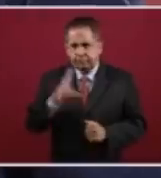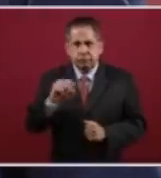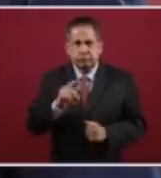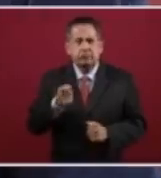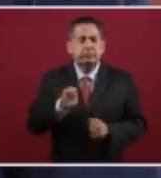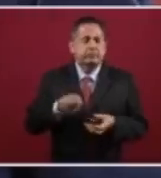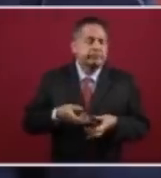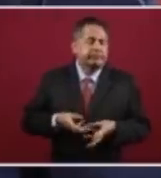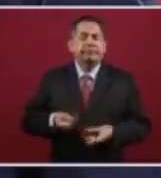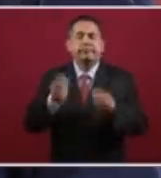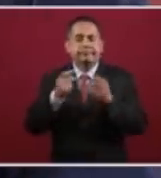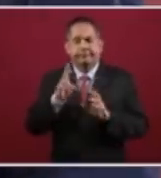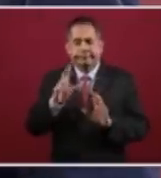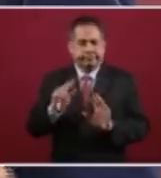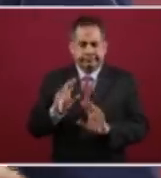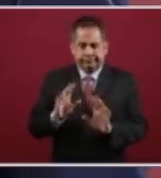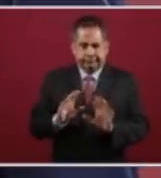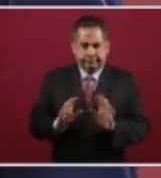gastar